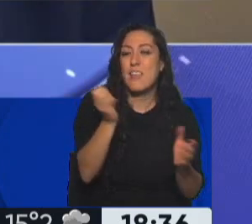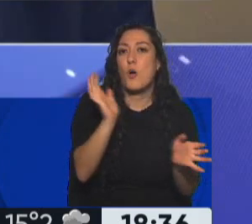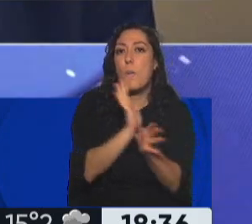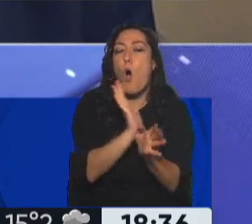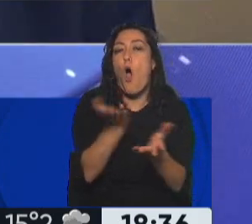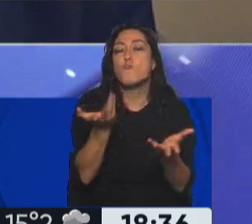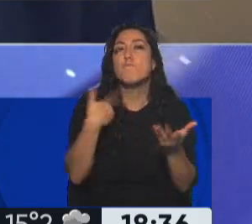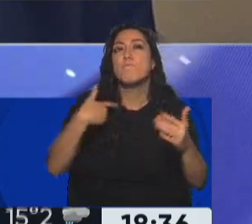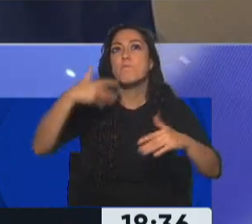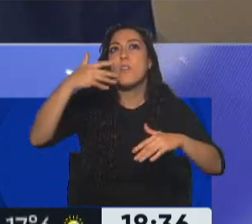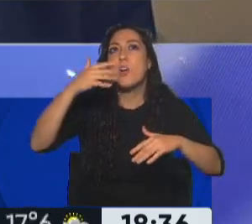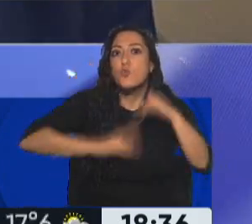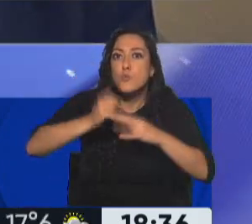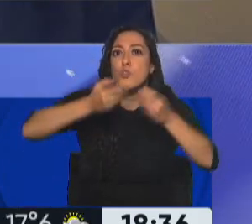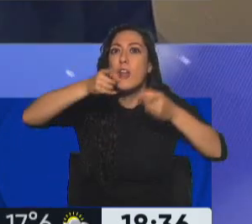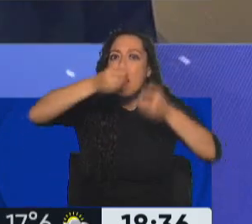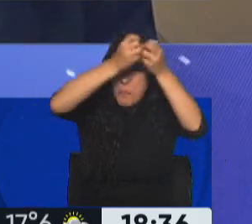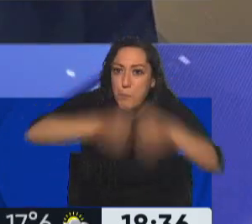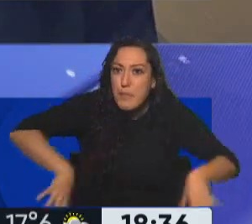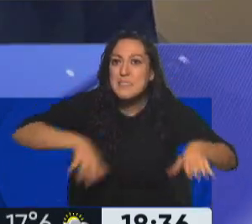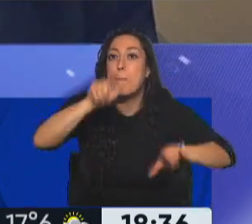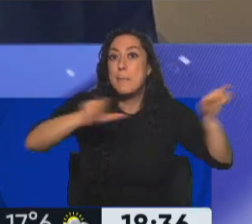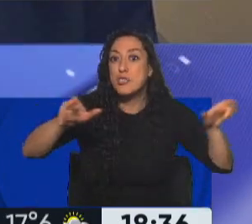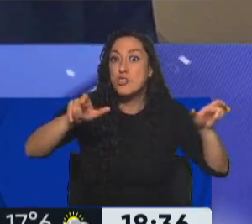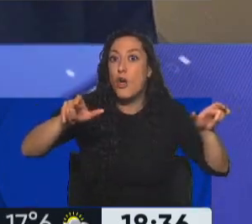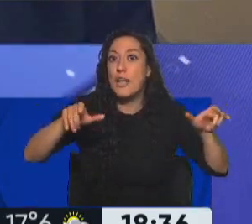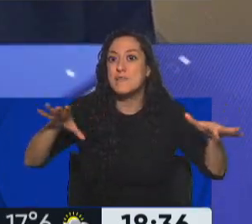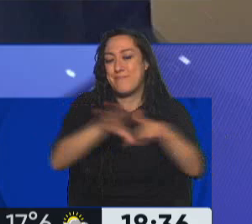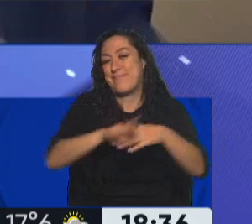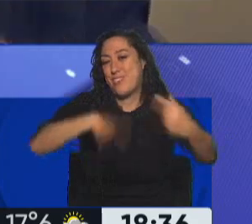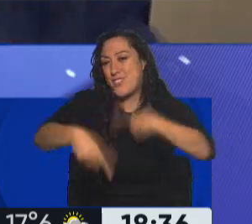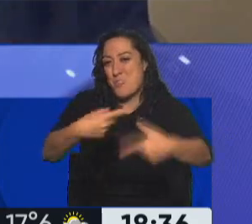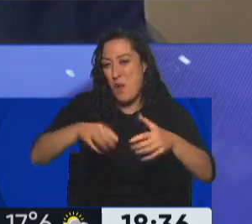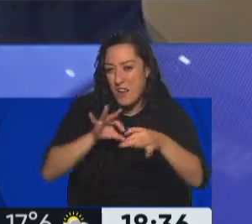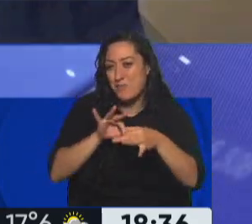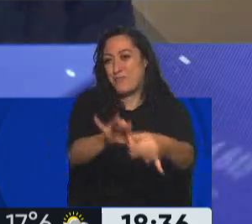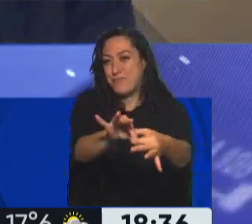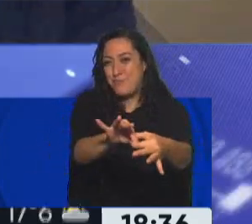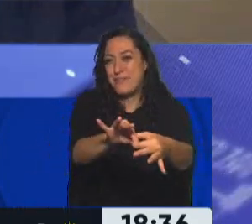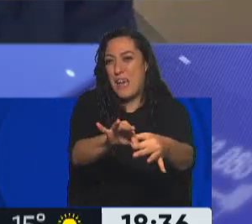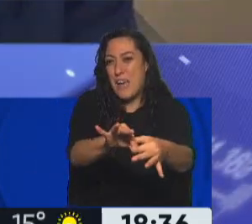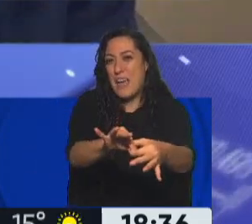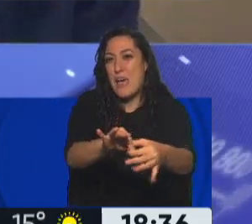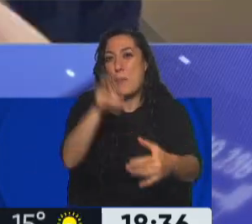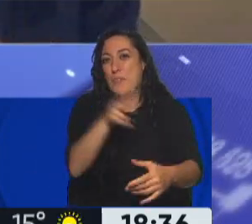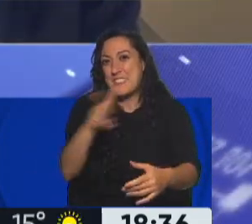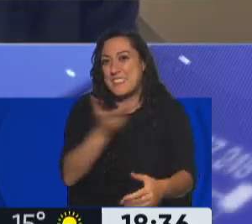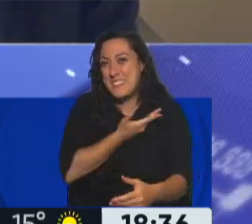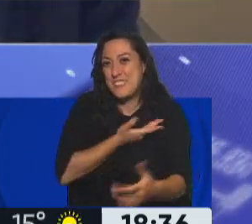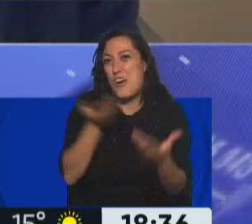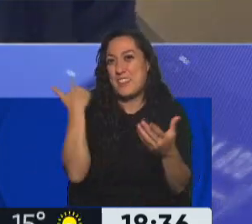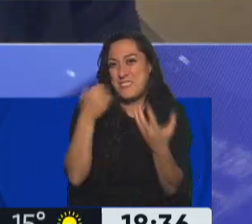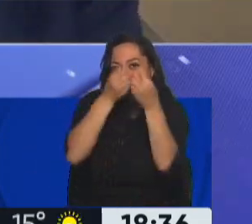obra, ¿no? Yo creo que los cardenales van a buscar precisamente eso, ¿no? continuidad de la obra que ha comenzado,